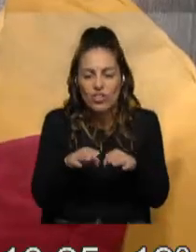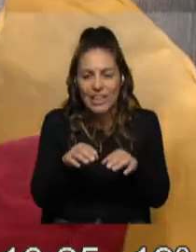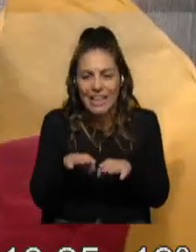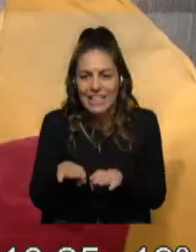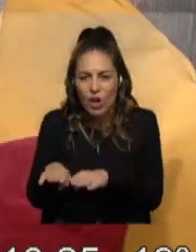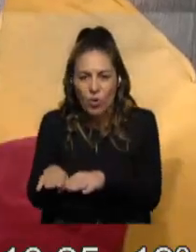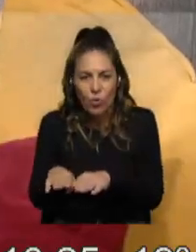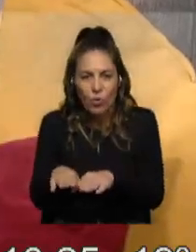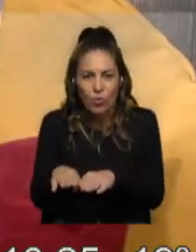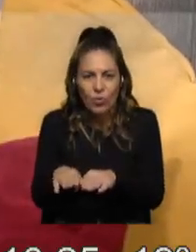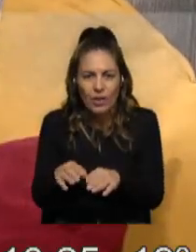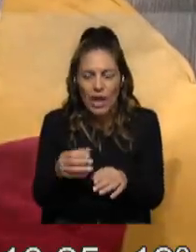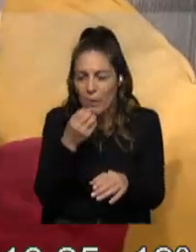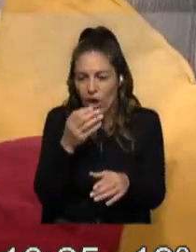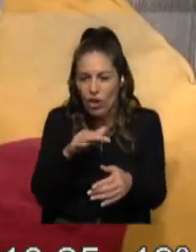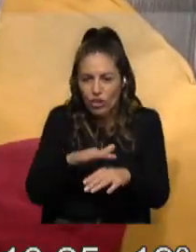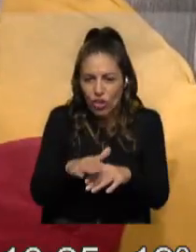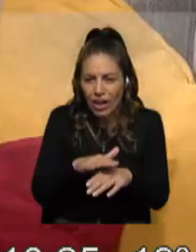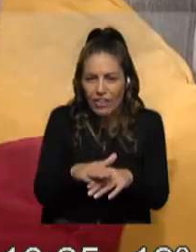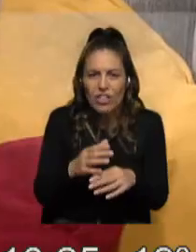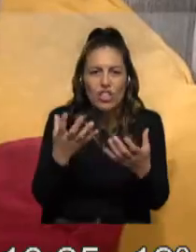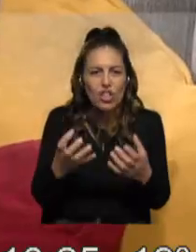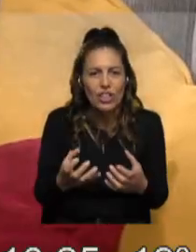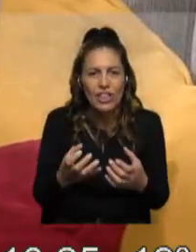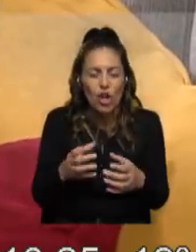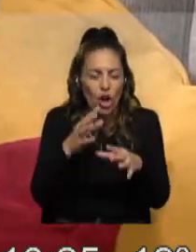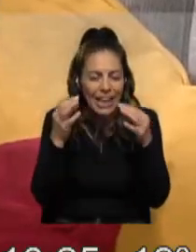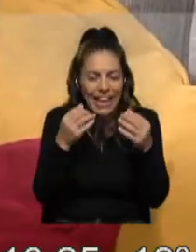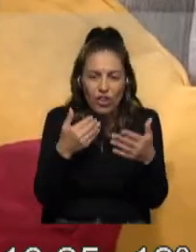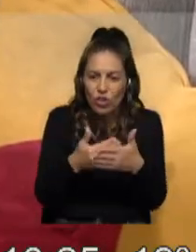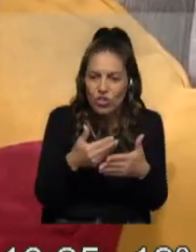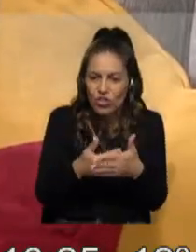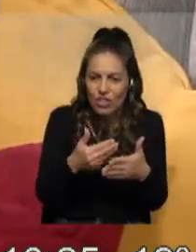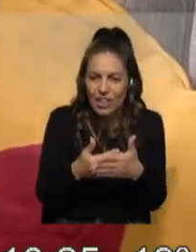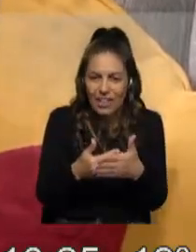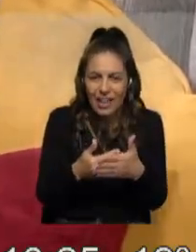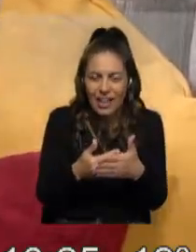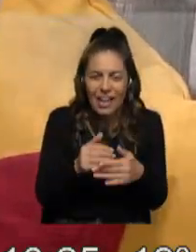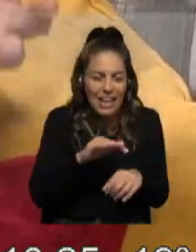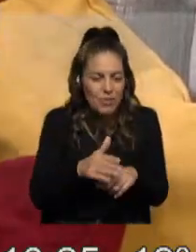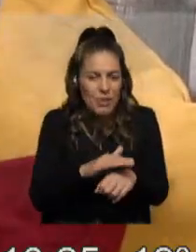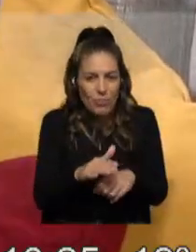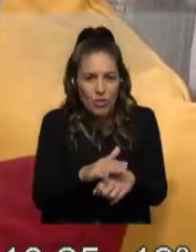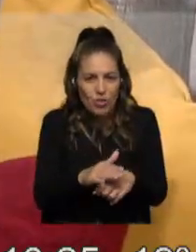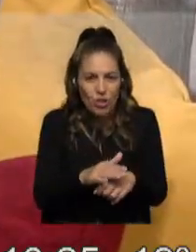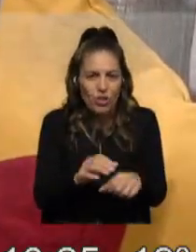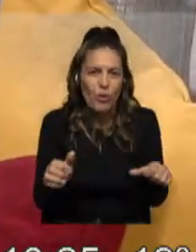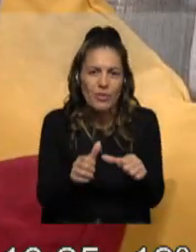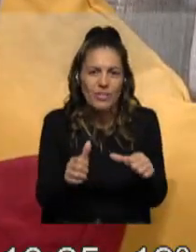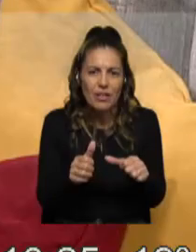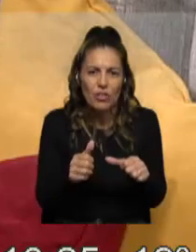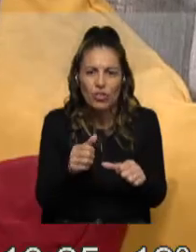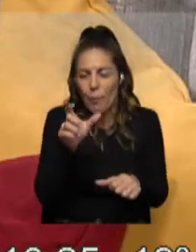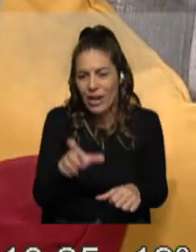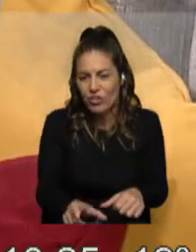es mucho mejor de estar toqueteándolo. O sea, si yo quiero tener al gato, ahí va. Si yo quiero que el gato sea lo más mimoso posible, más allá que no lo vamos a hacer porque somos personas